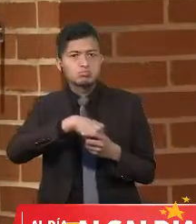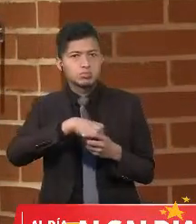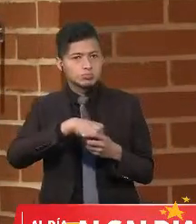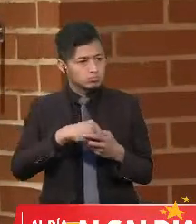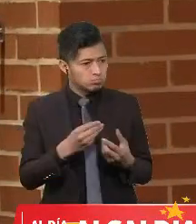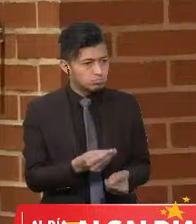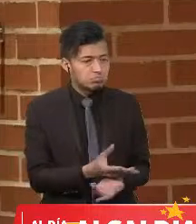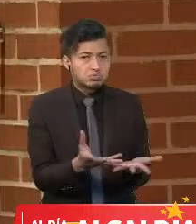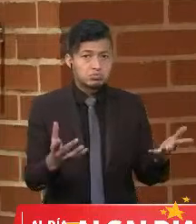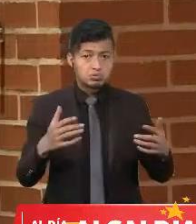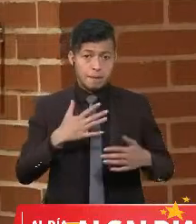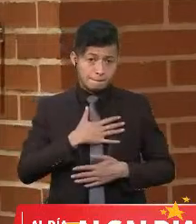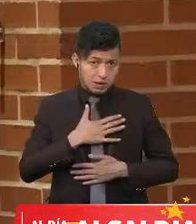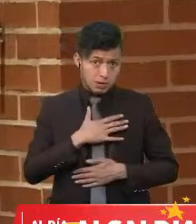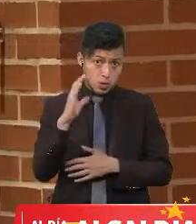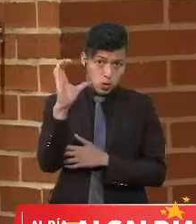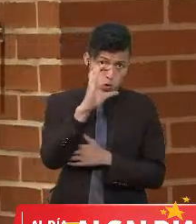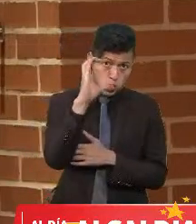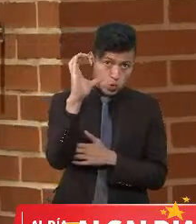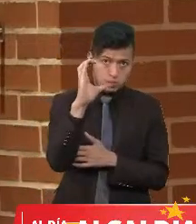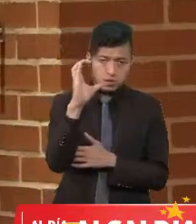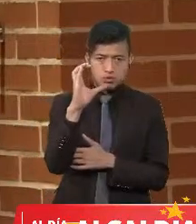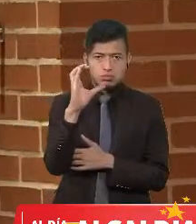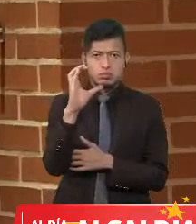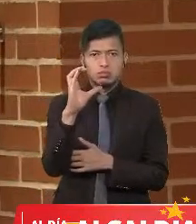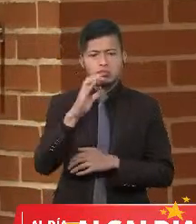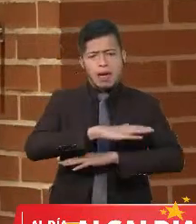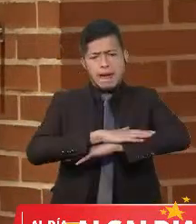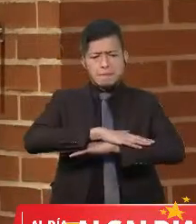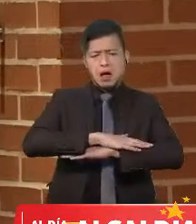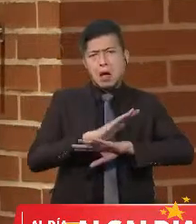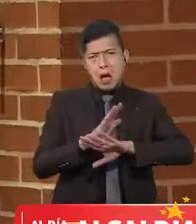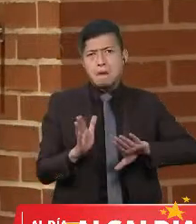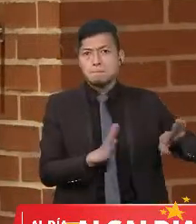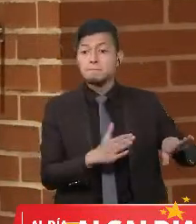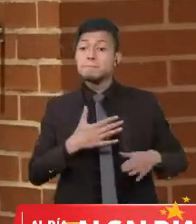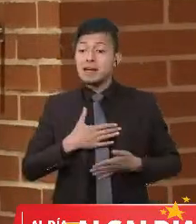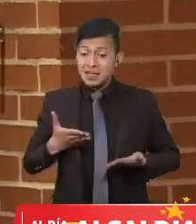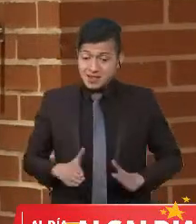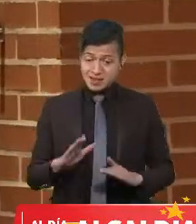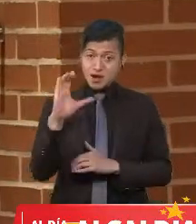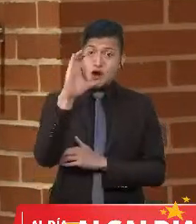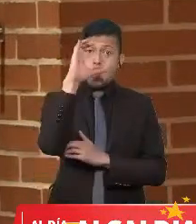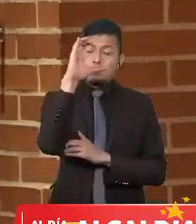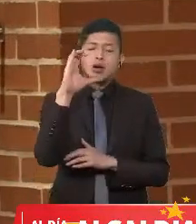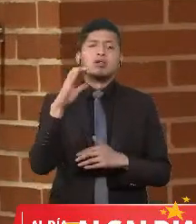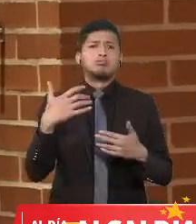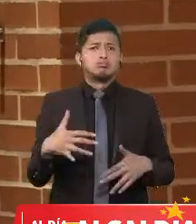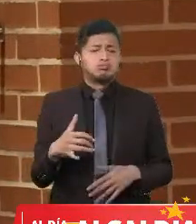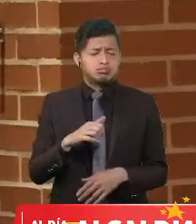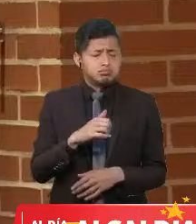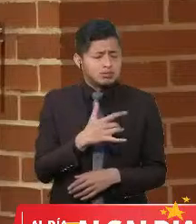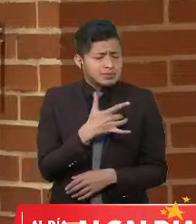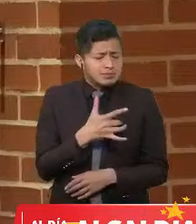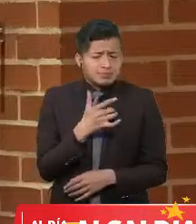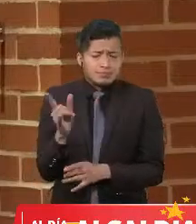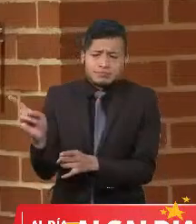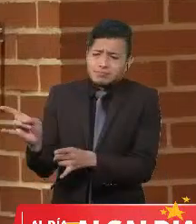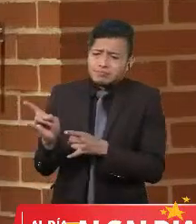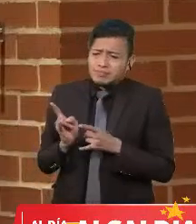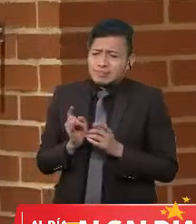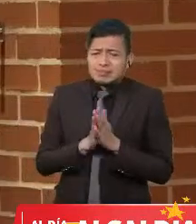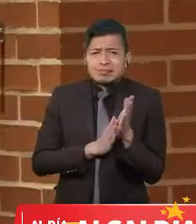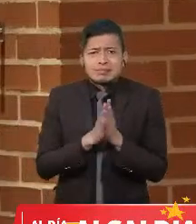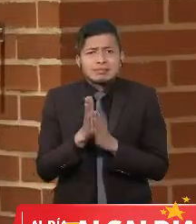como colombiano, más que como embajador, como colombiano, realmente es absolutamente esperanzador que esta